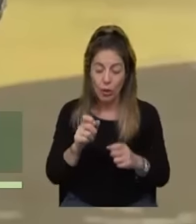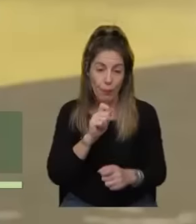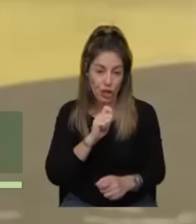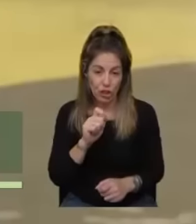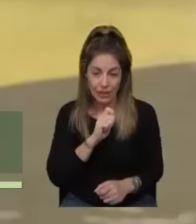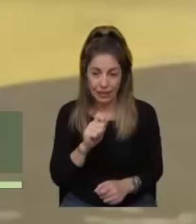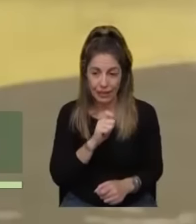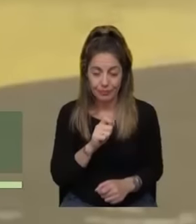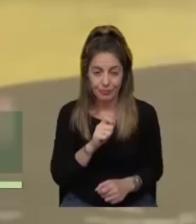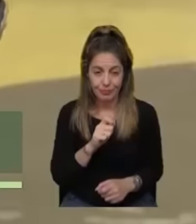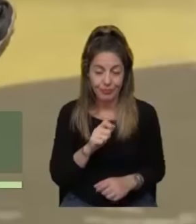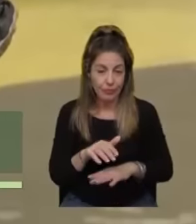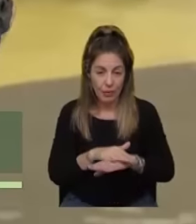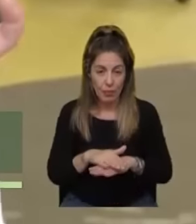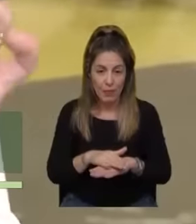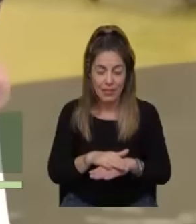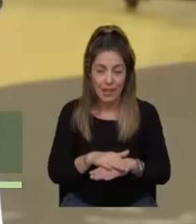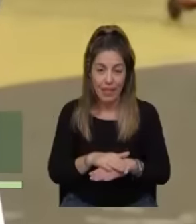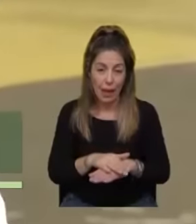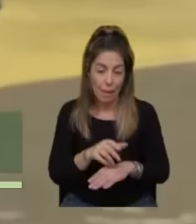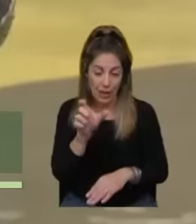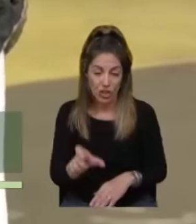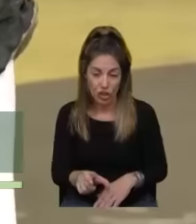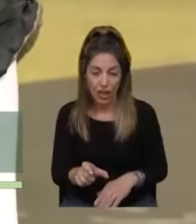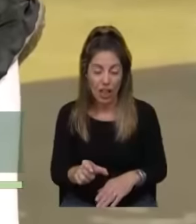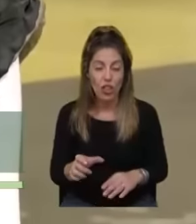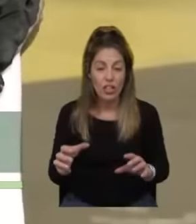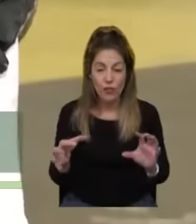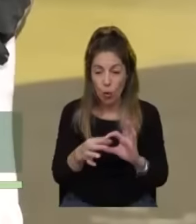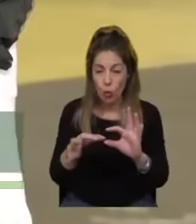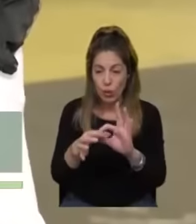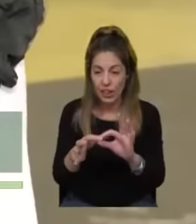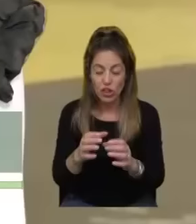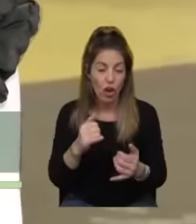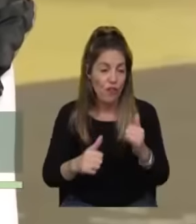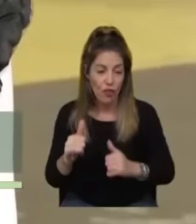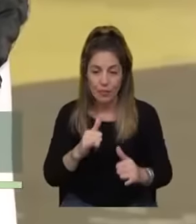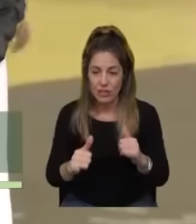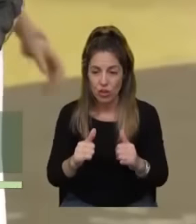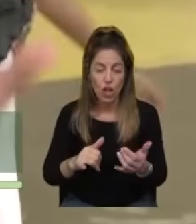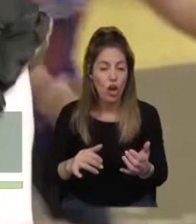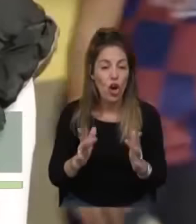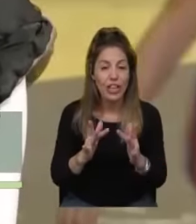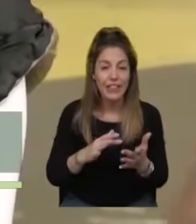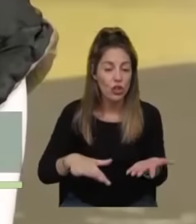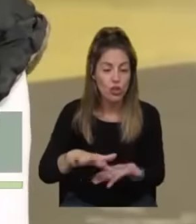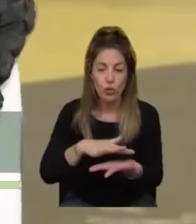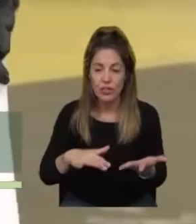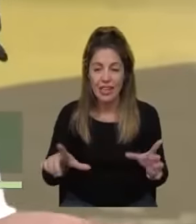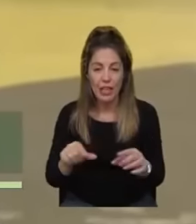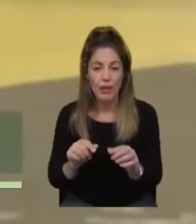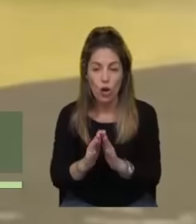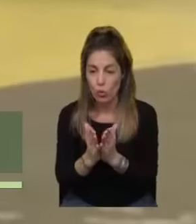periodística basada en fuentes, donde se fueron atando cabos y conectando situaciones que terminaron en un